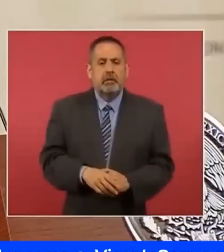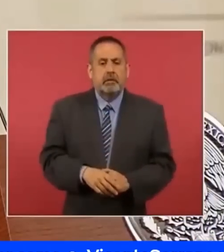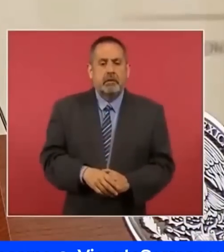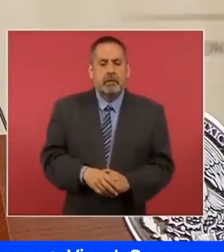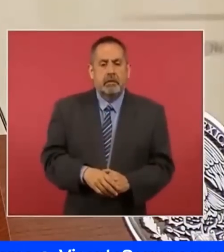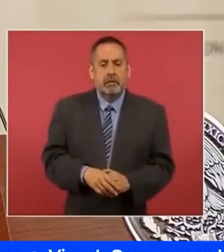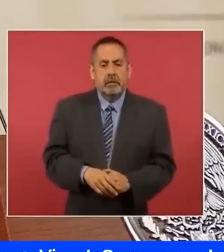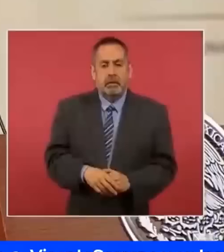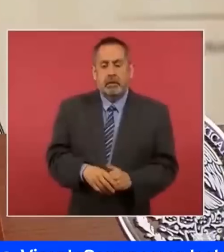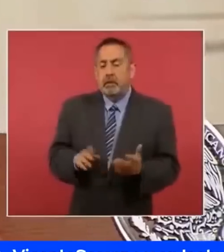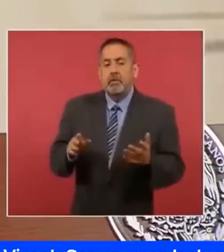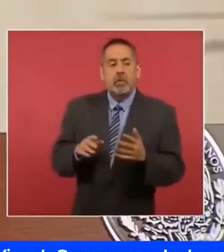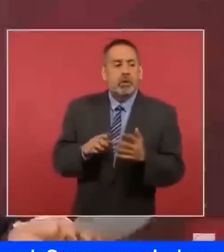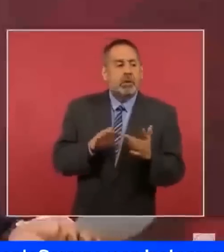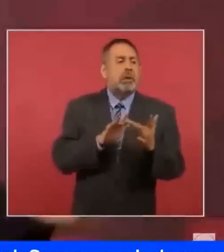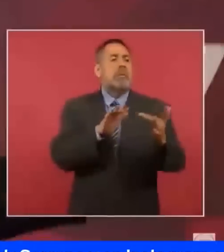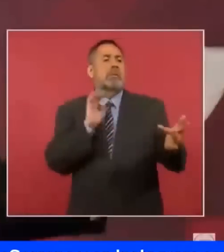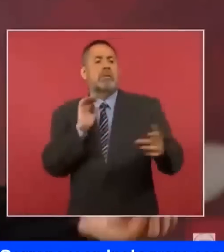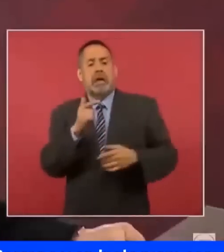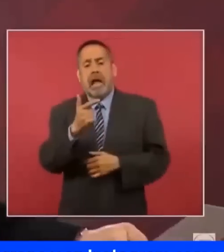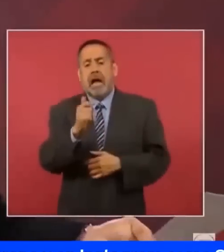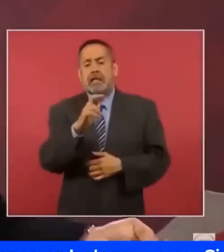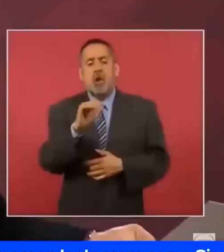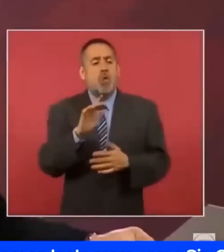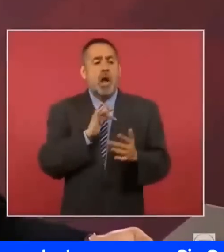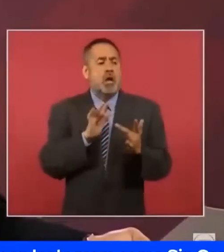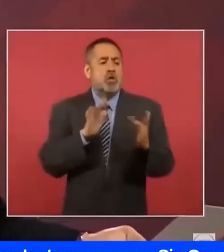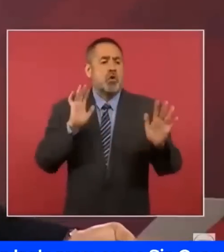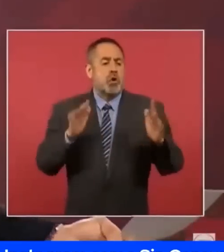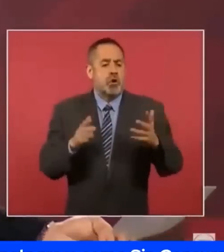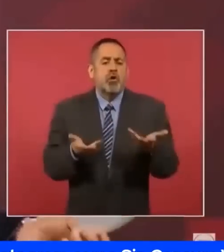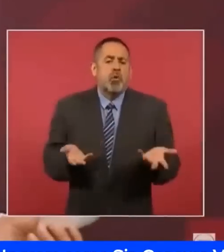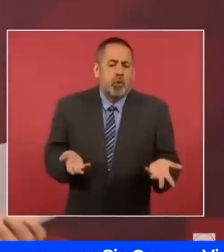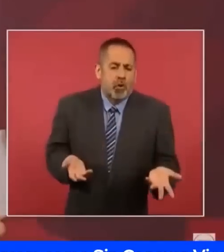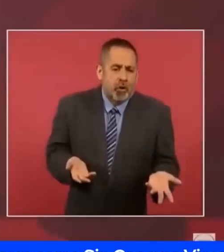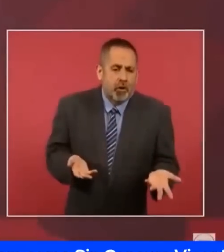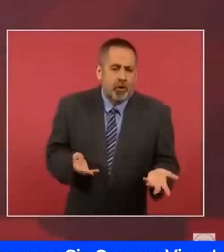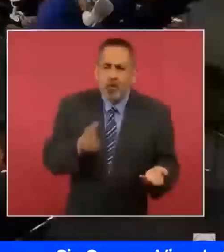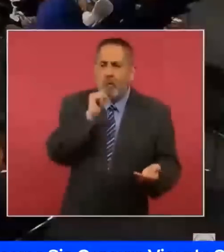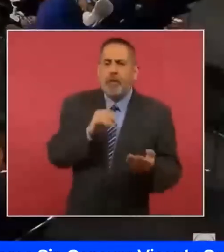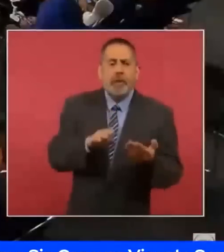Luna? No se puede. ¿Cómo?